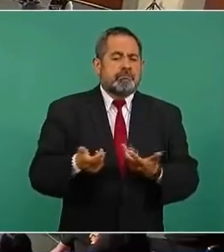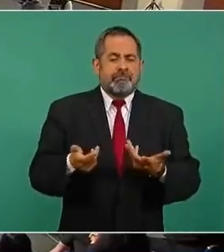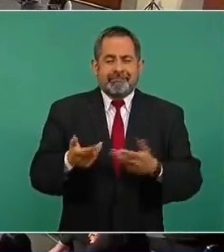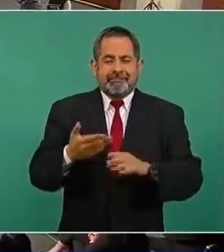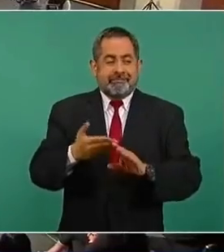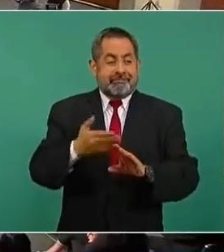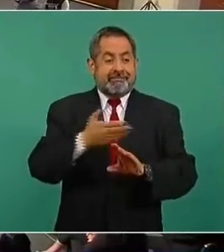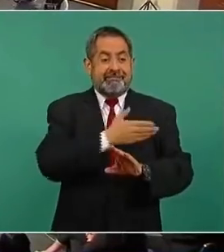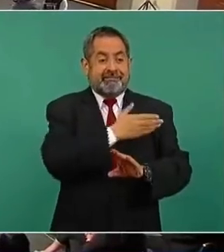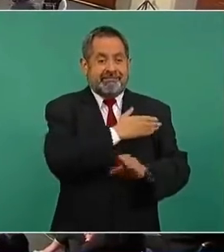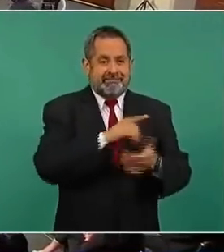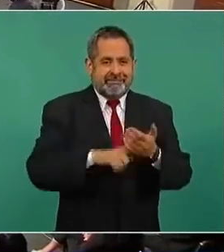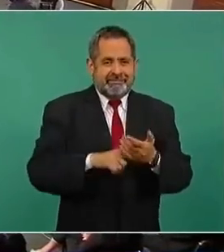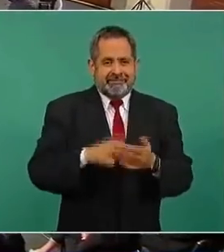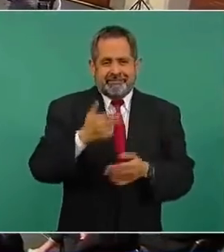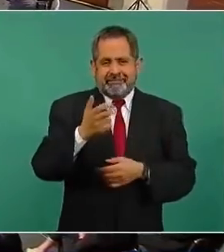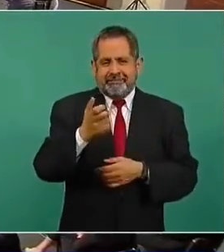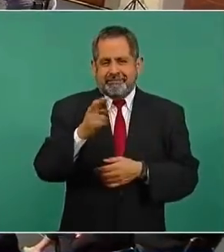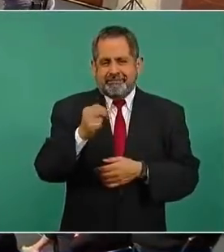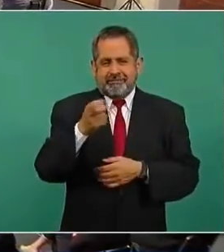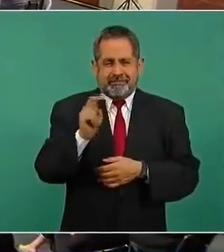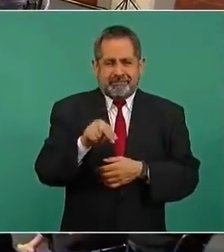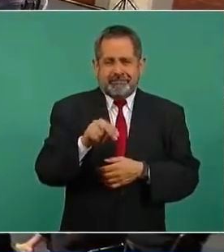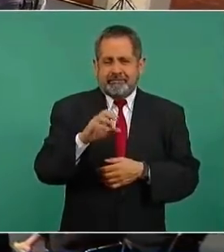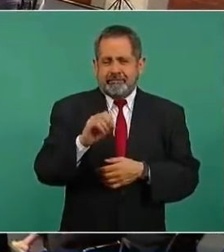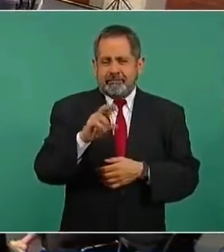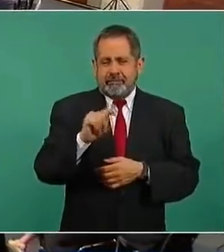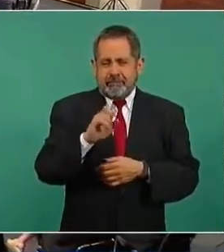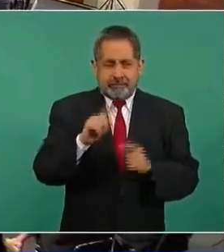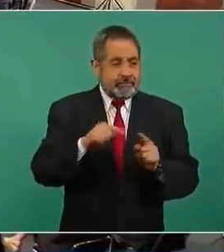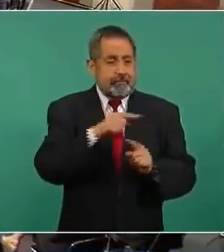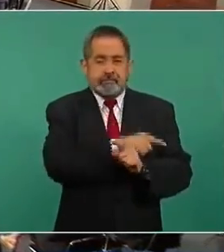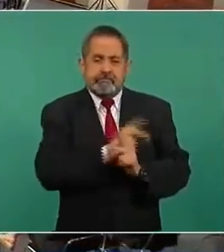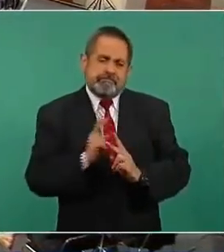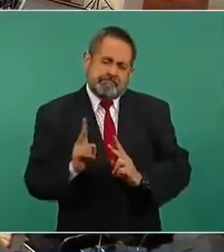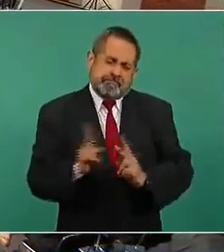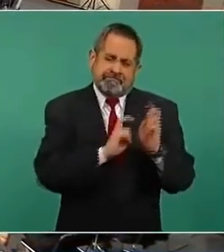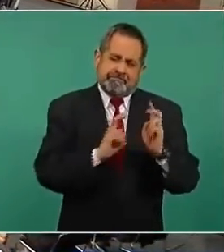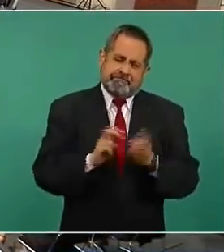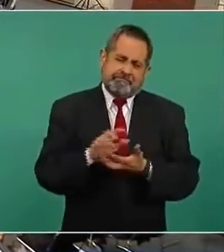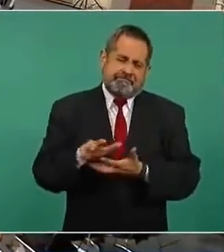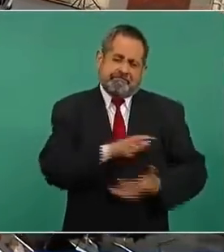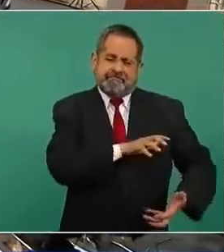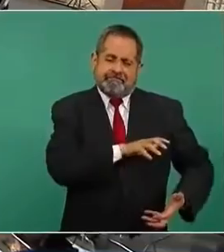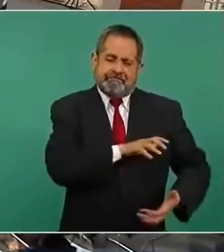porque Cortés se había quedado con una parte y